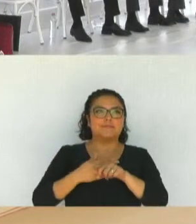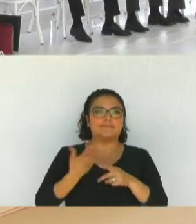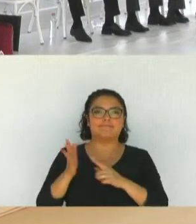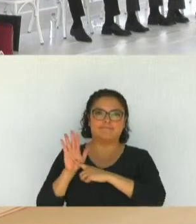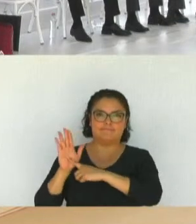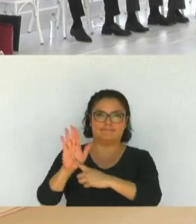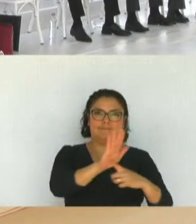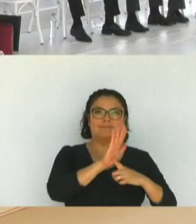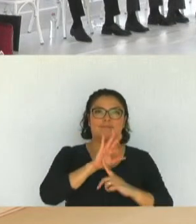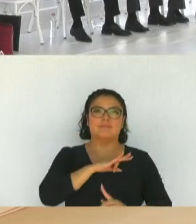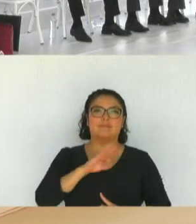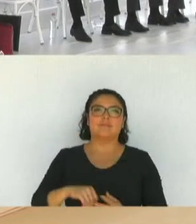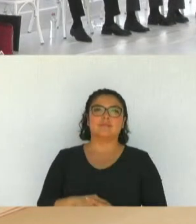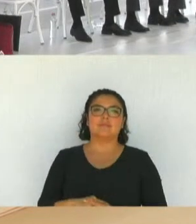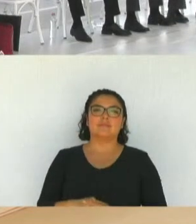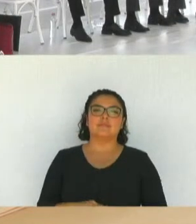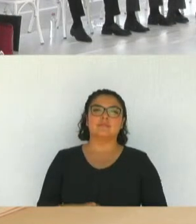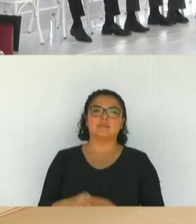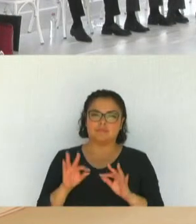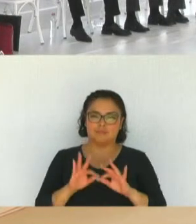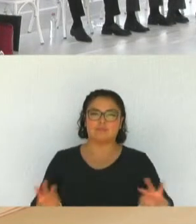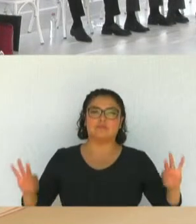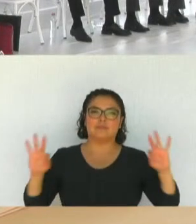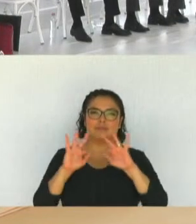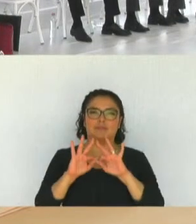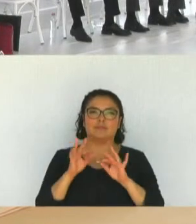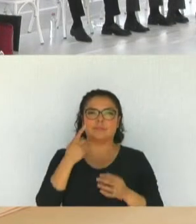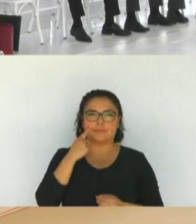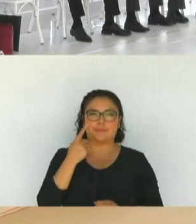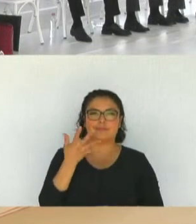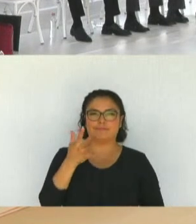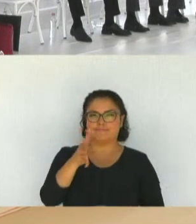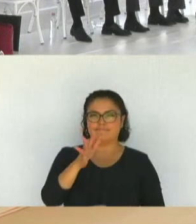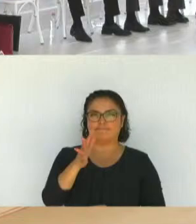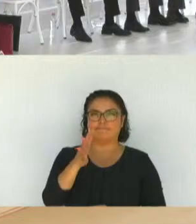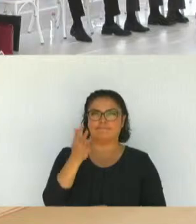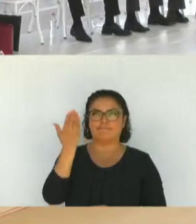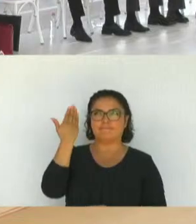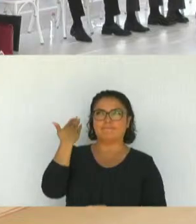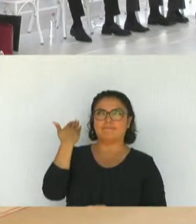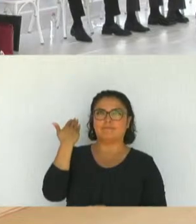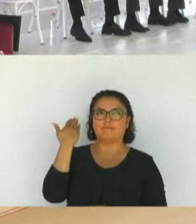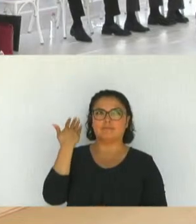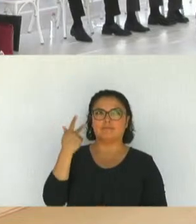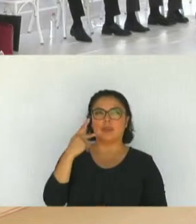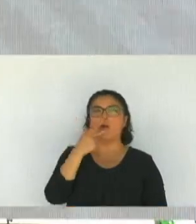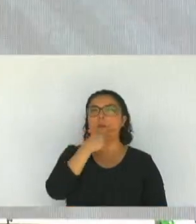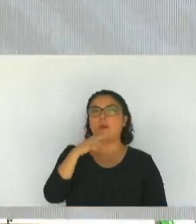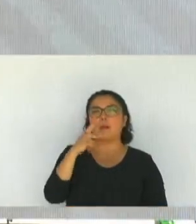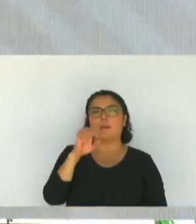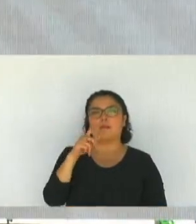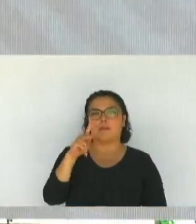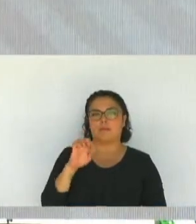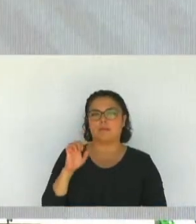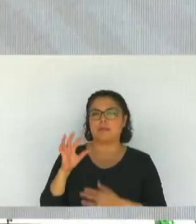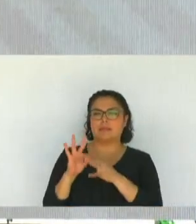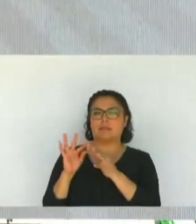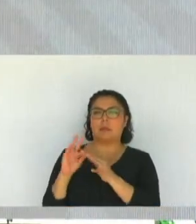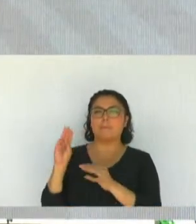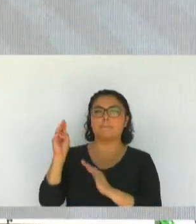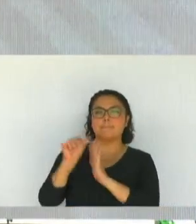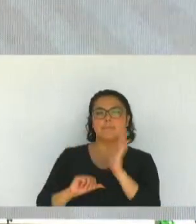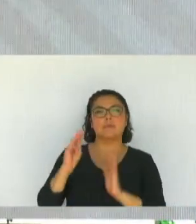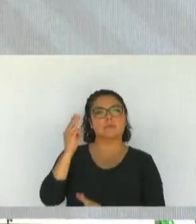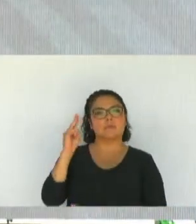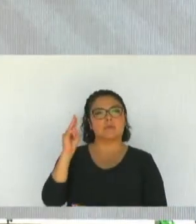que es importante subrayarlo. Hace exactamente… Pepe Bugaber decía que en mayo, pero además exactamente